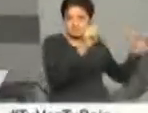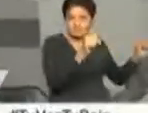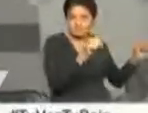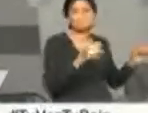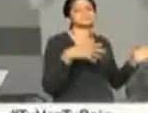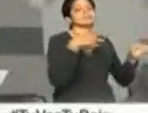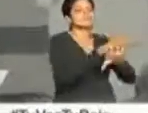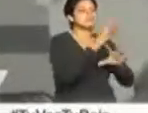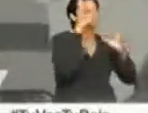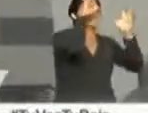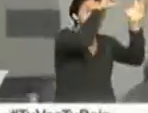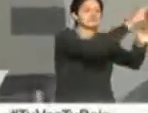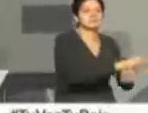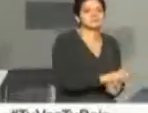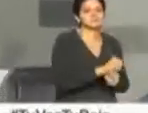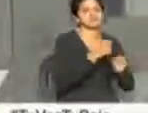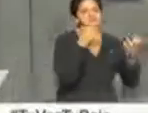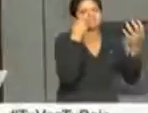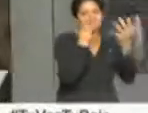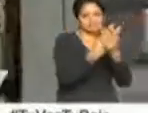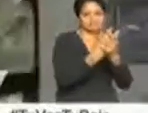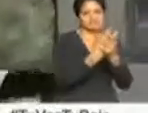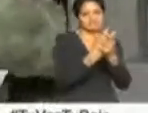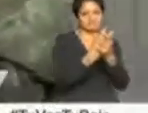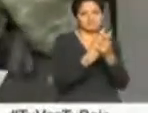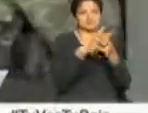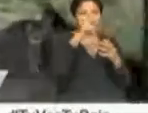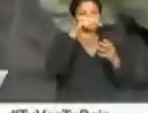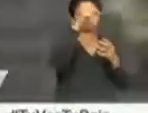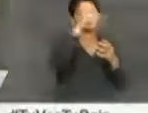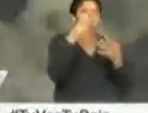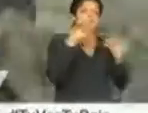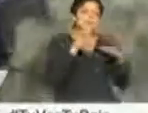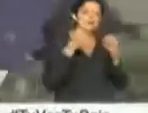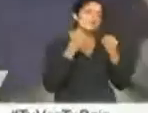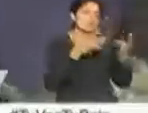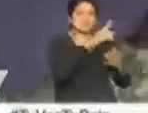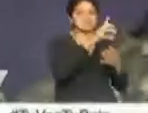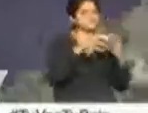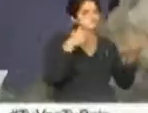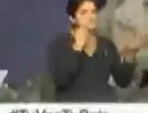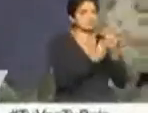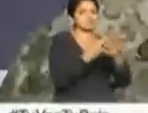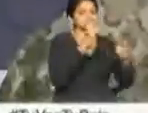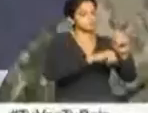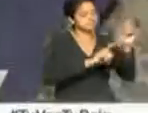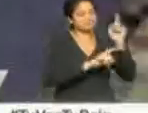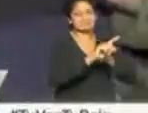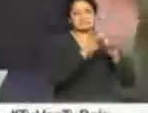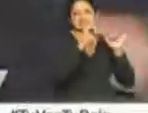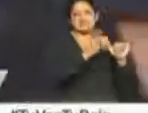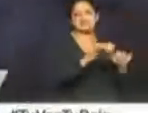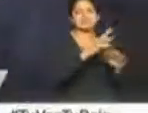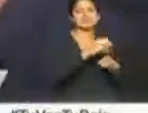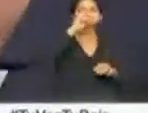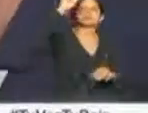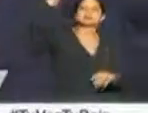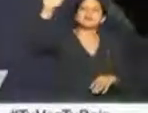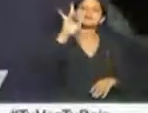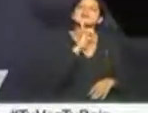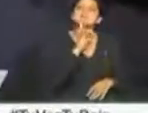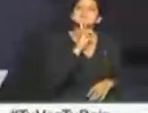de la fronteriza Ciudad Juárez, en el norte del país, la resolución legal de su caso, que está en manos de un juez de distrito. El